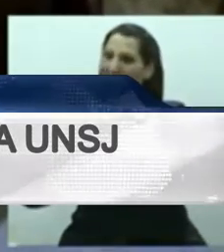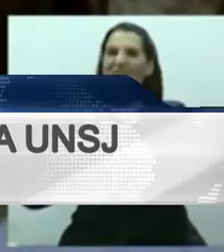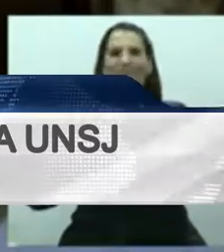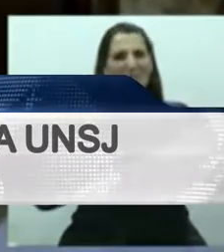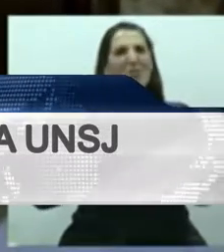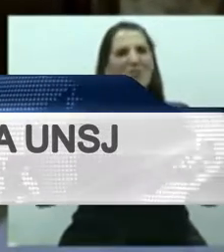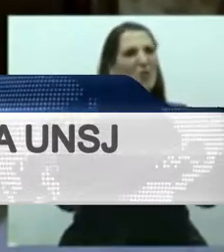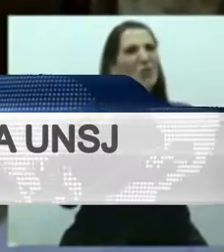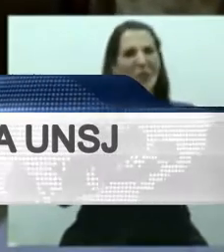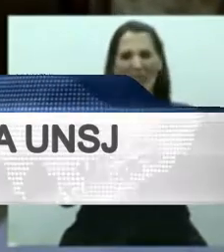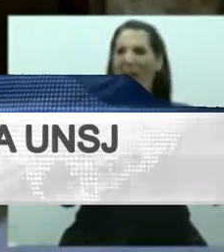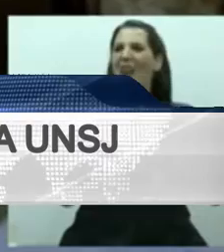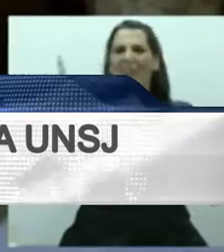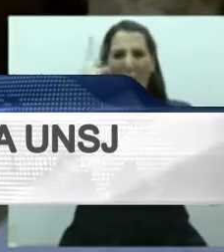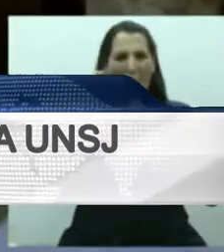esto de la pandemia.